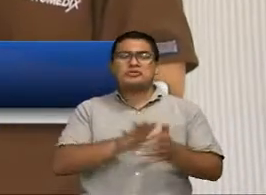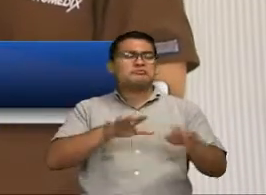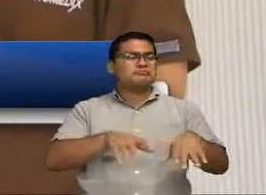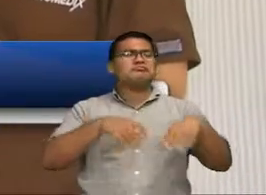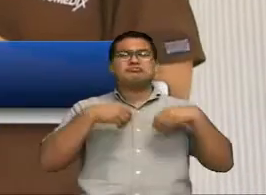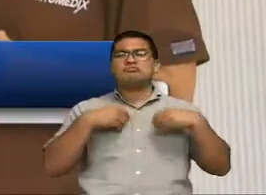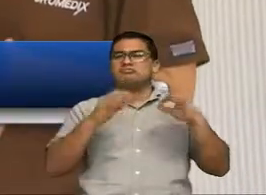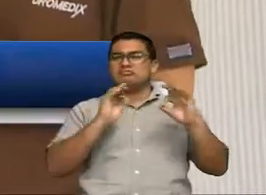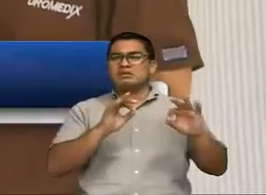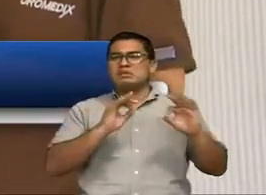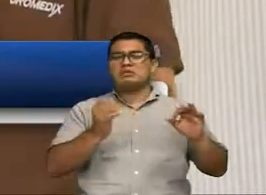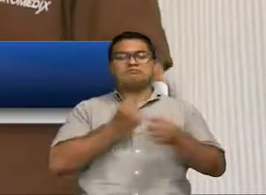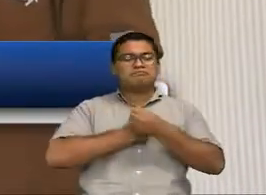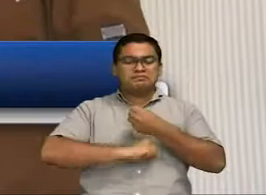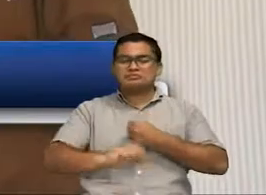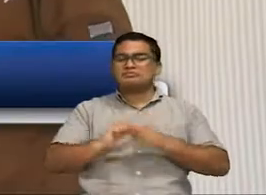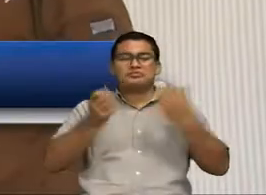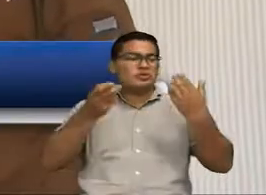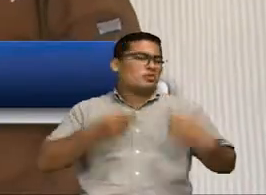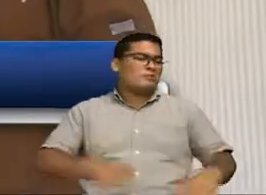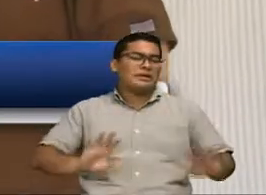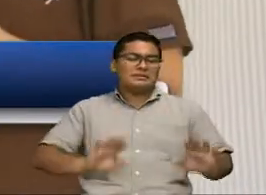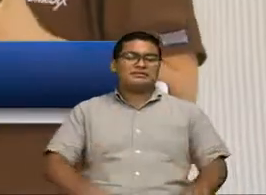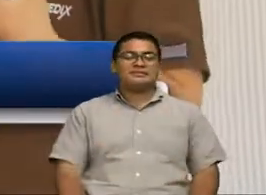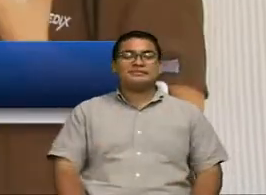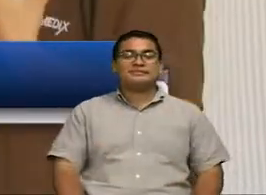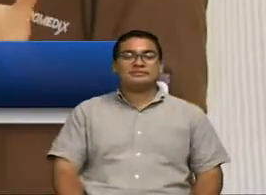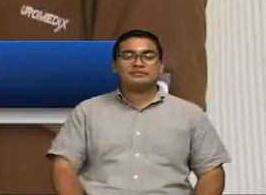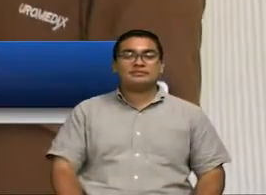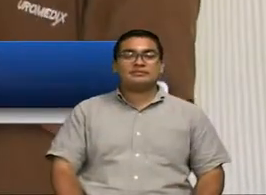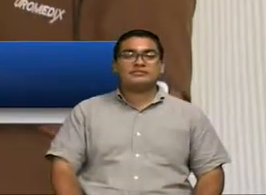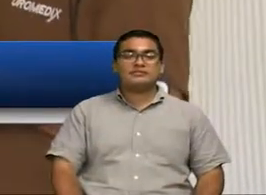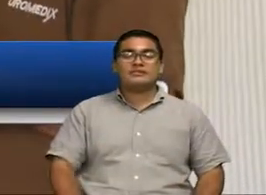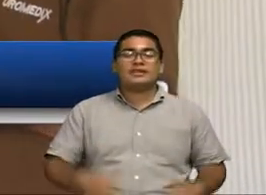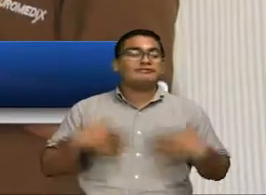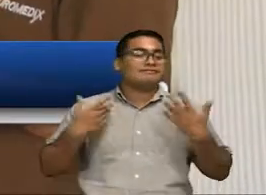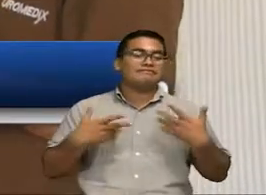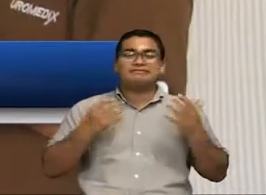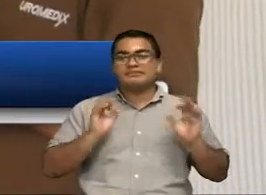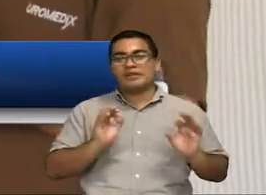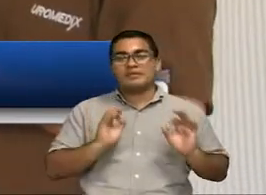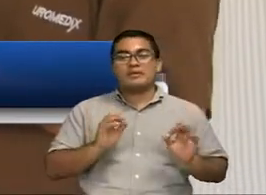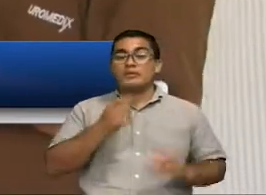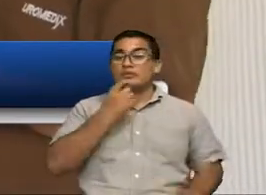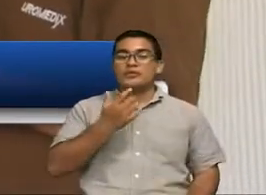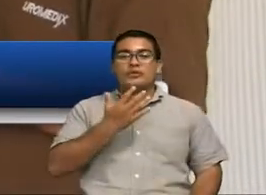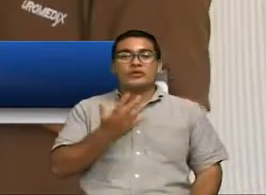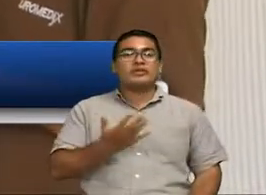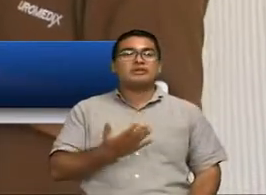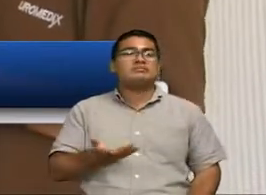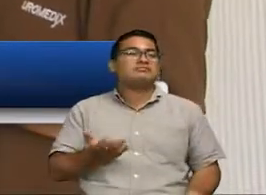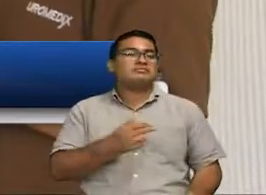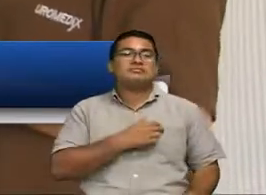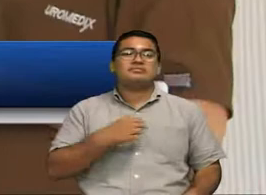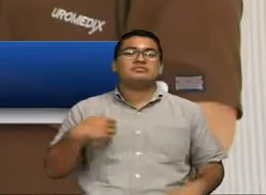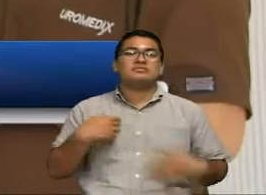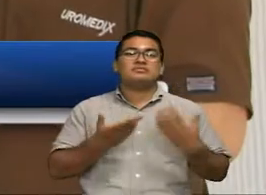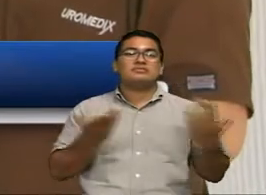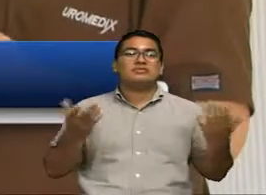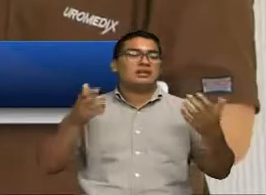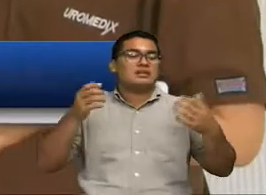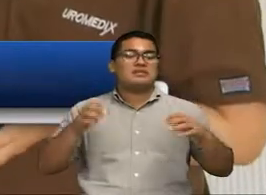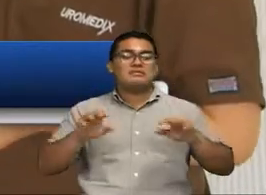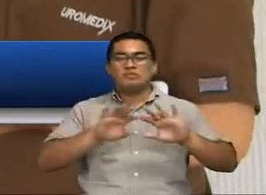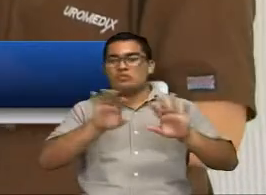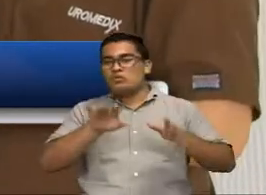y están muy, muy contentos, porque uno aquí, ellos están acompañados, las